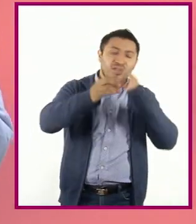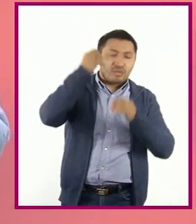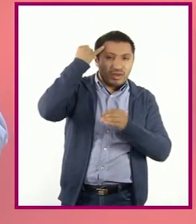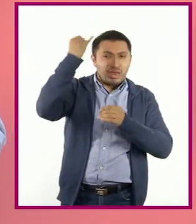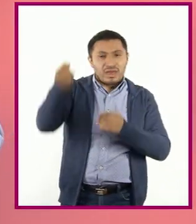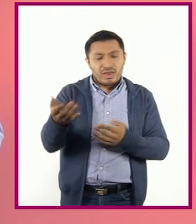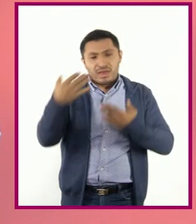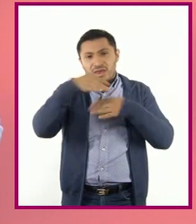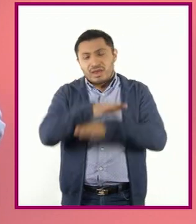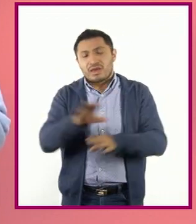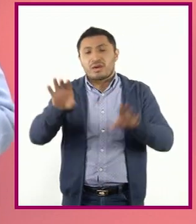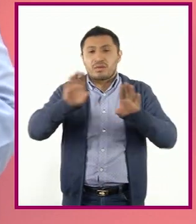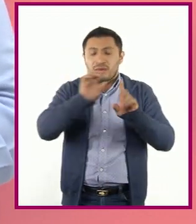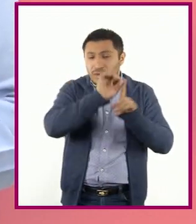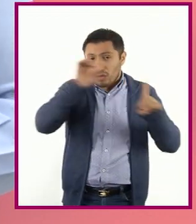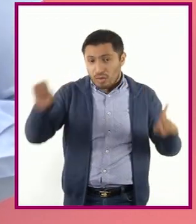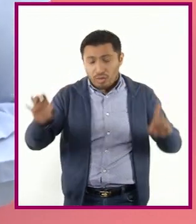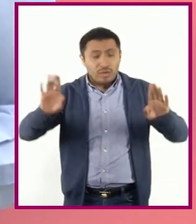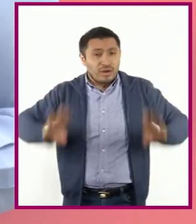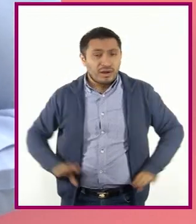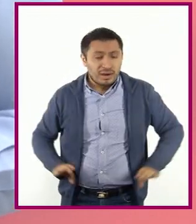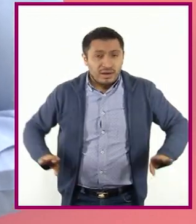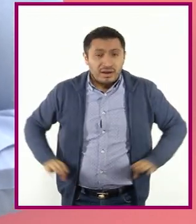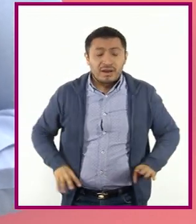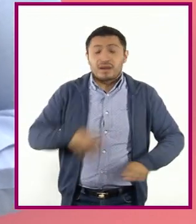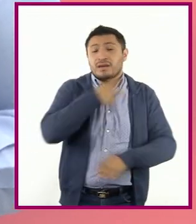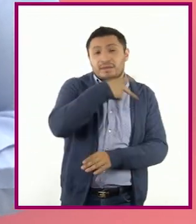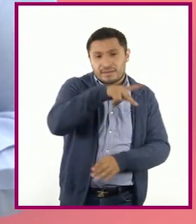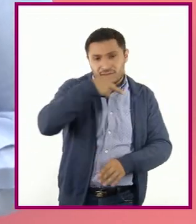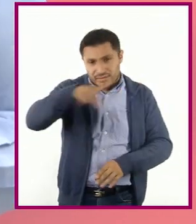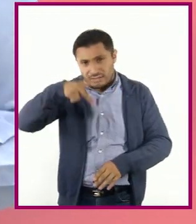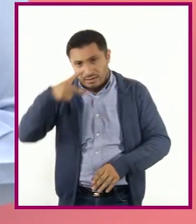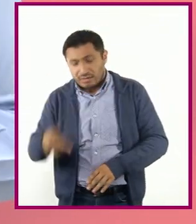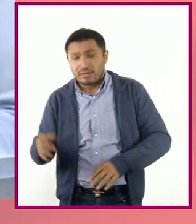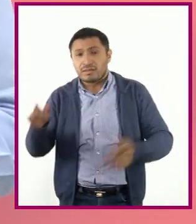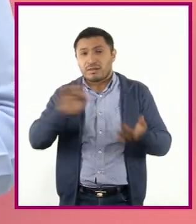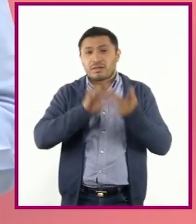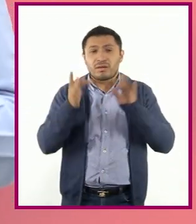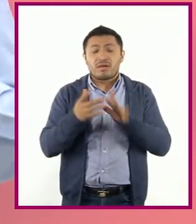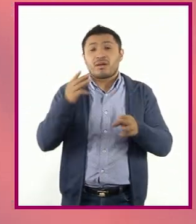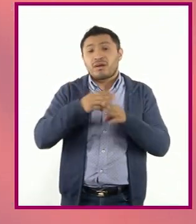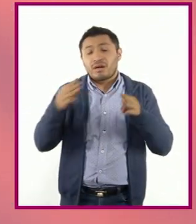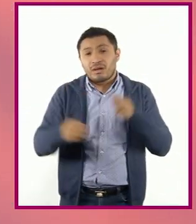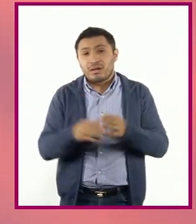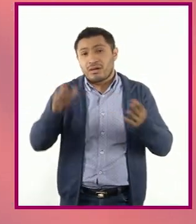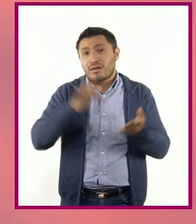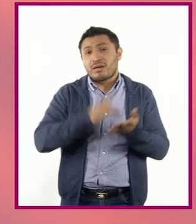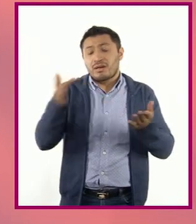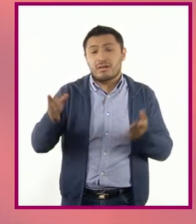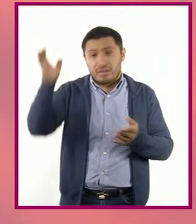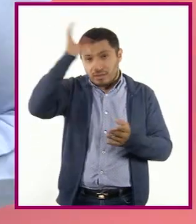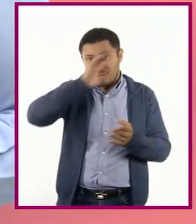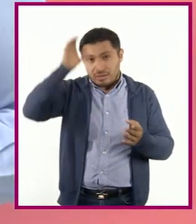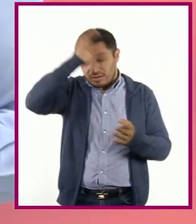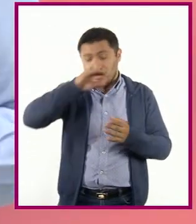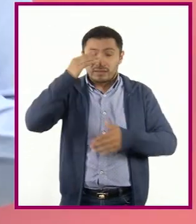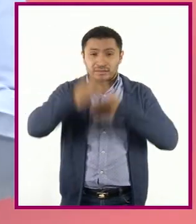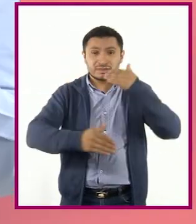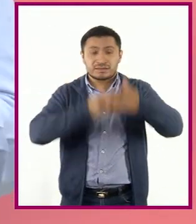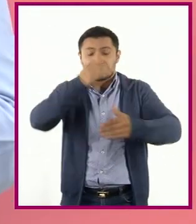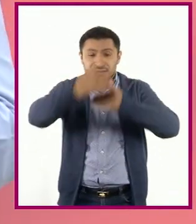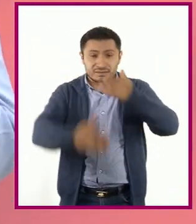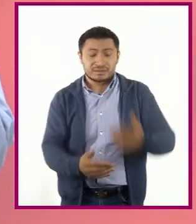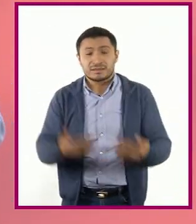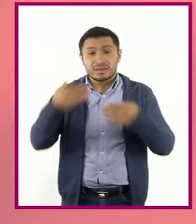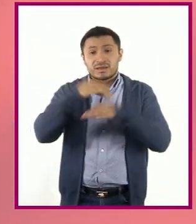Nitrógeno diatómico. HCl, ácido clorhídrico. La composición química de las moléculas de los elementos